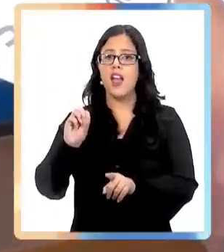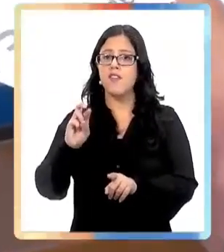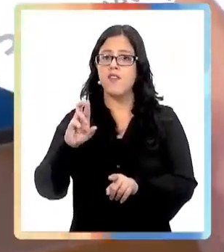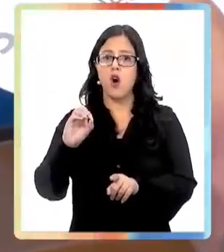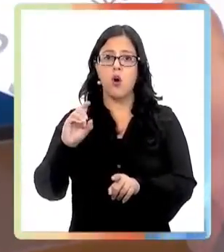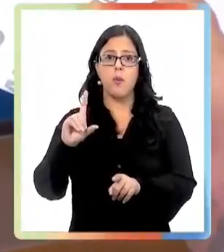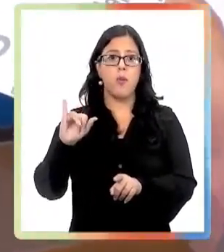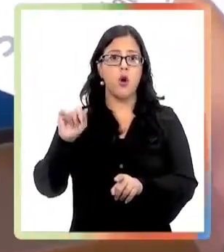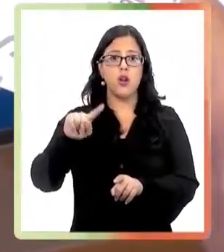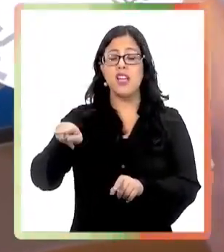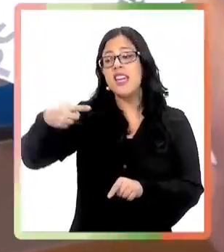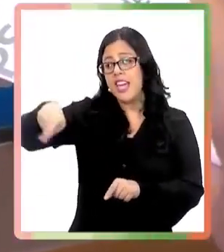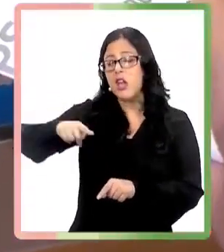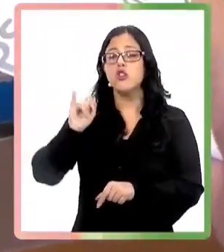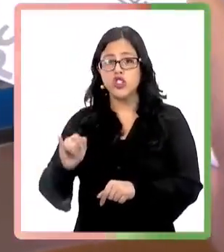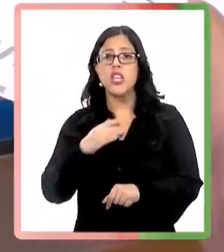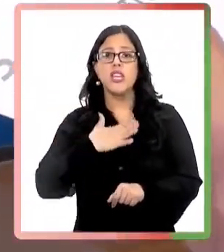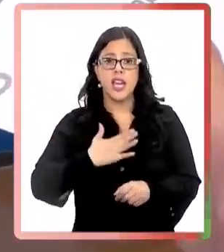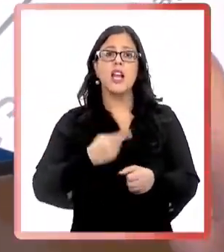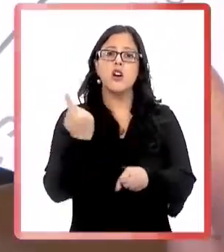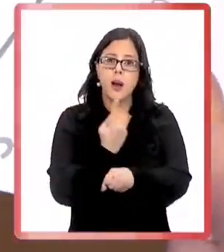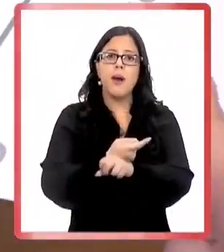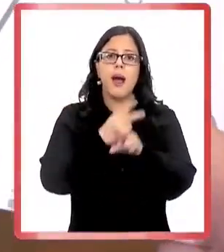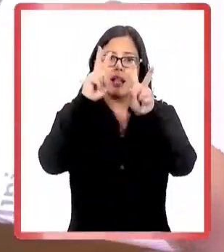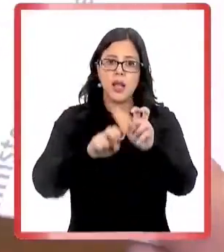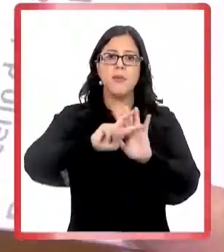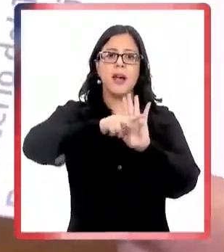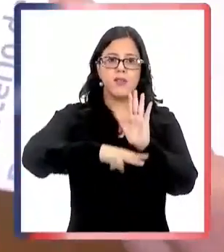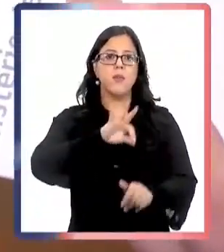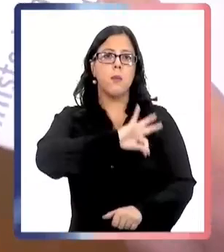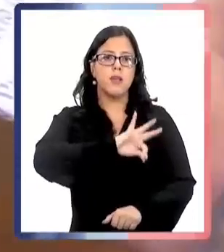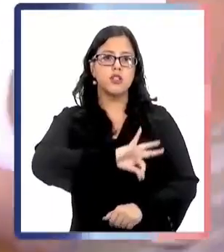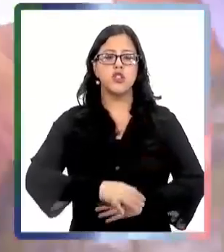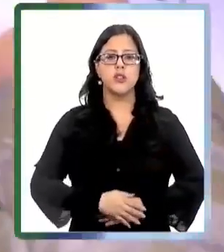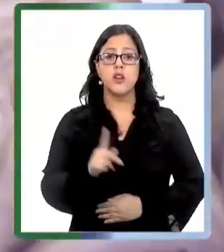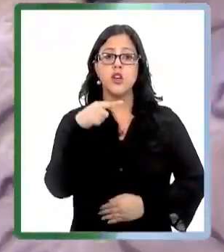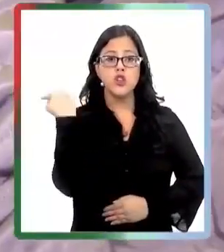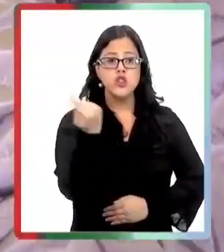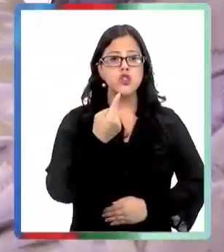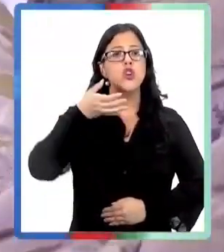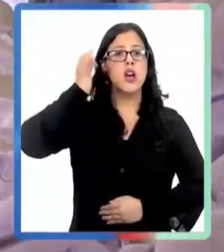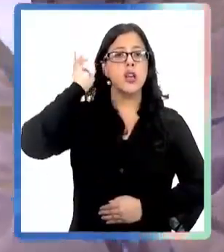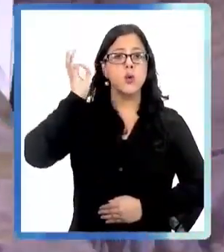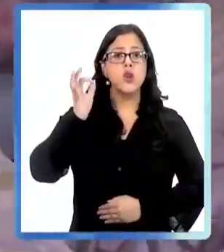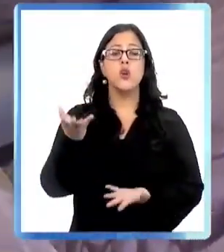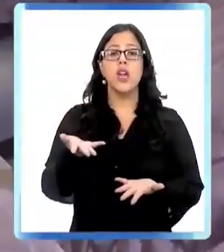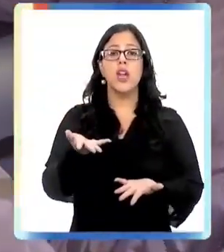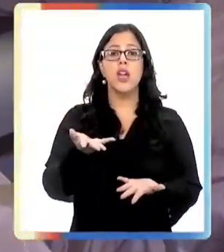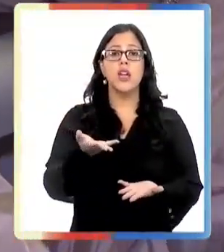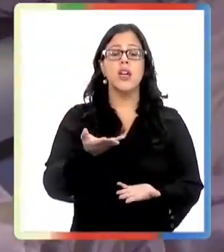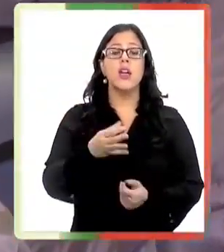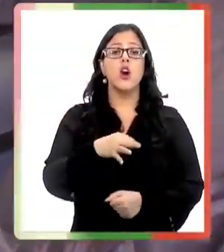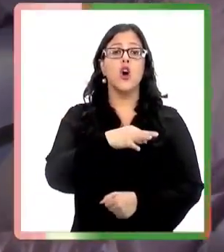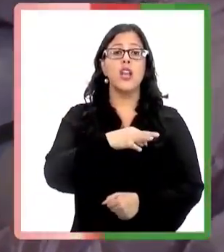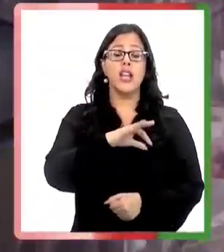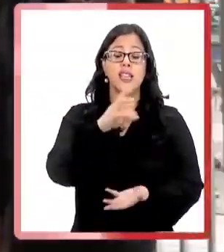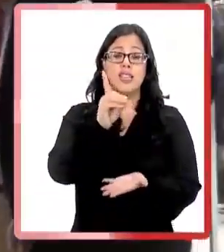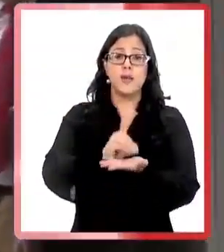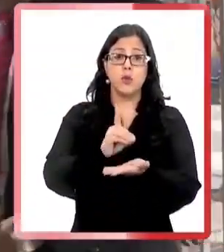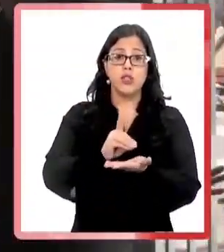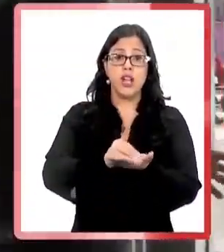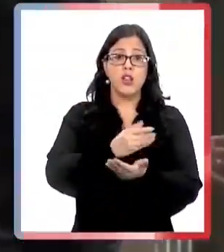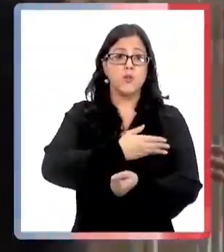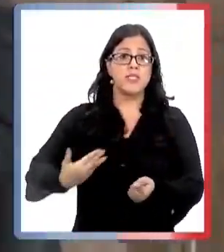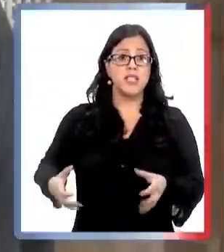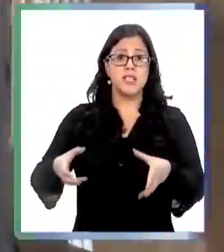Renovación Nacional ni de Evópoli, que siguen dispuestos a conversar sobre las pensiones. Nos hemos reunido con el diputado y